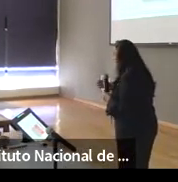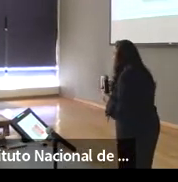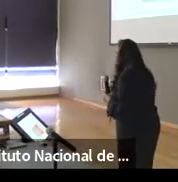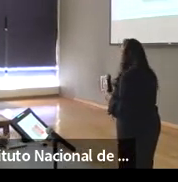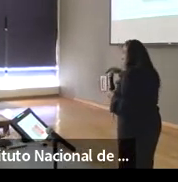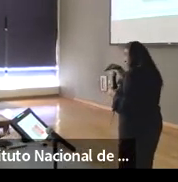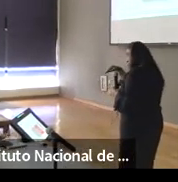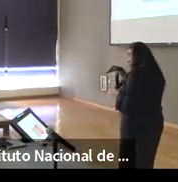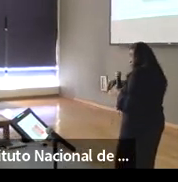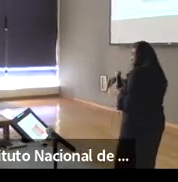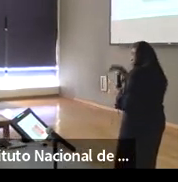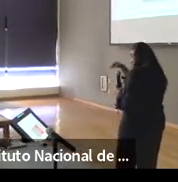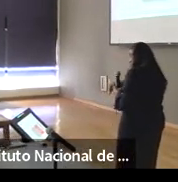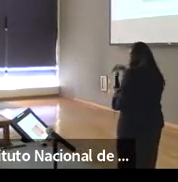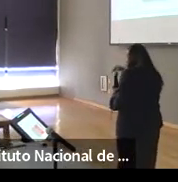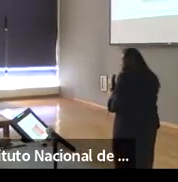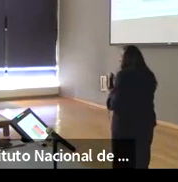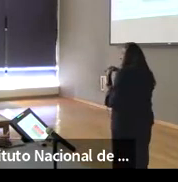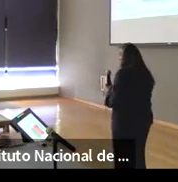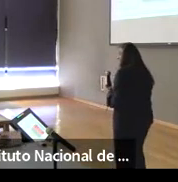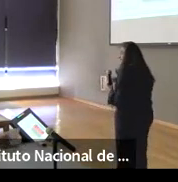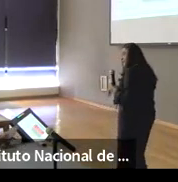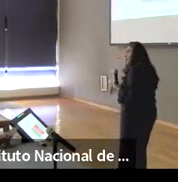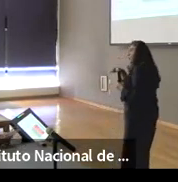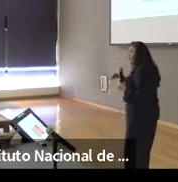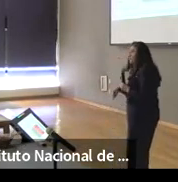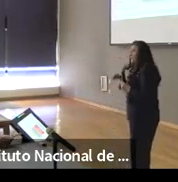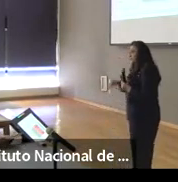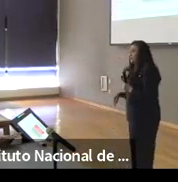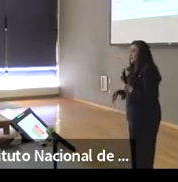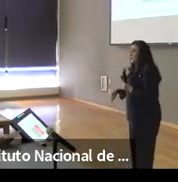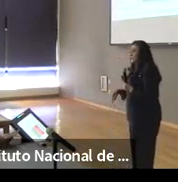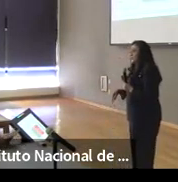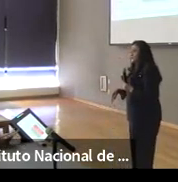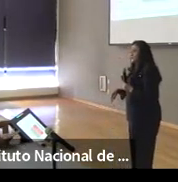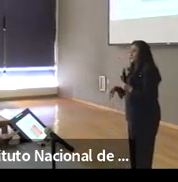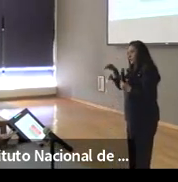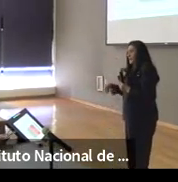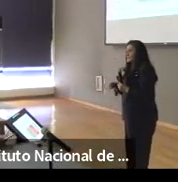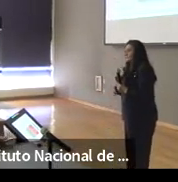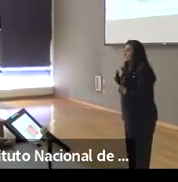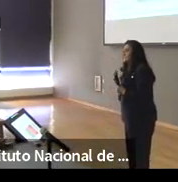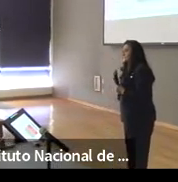levanten la mano hoy quién tiene un conflicto laboral